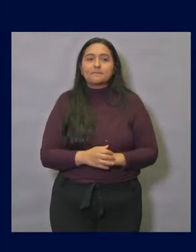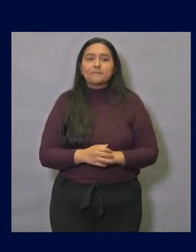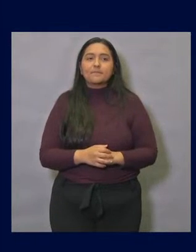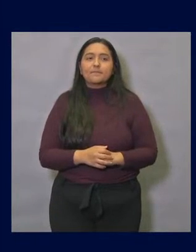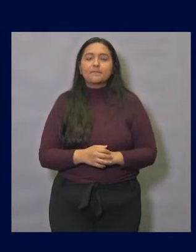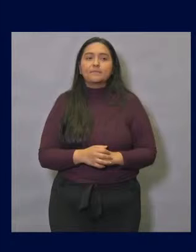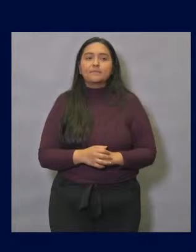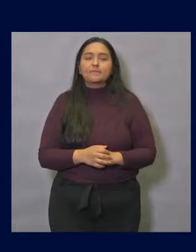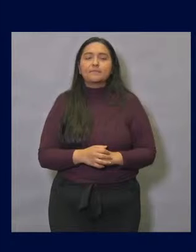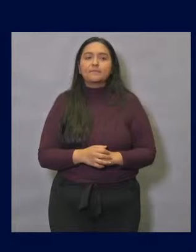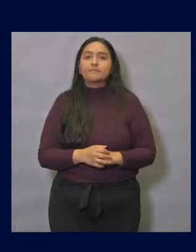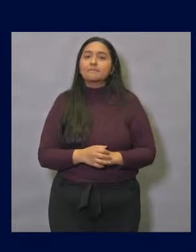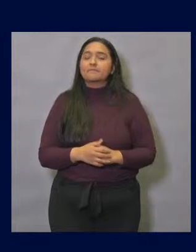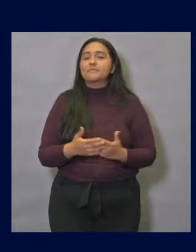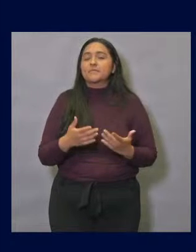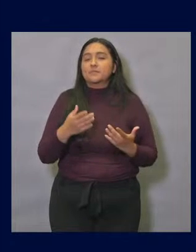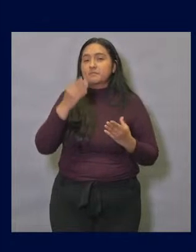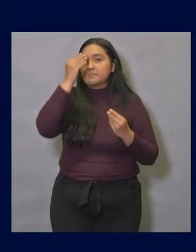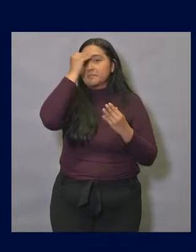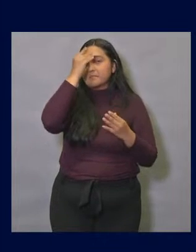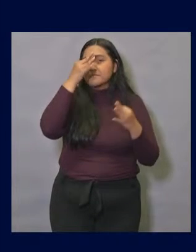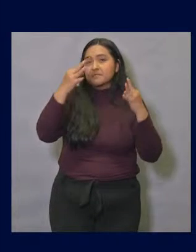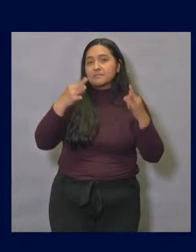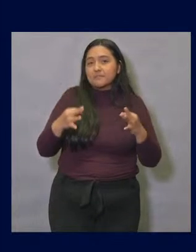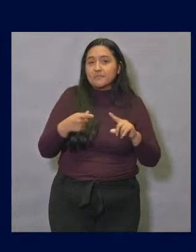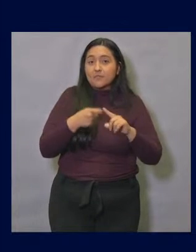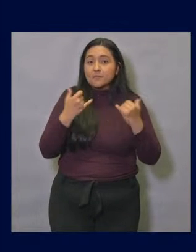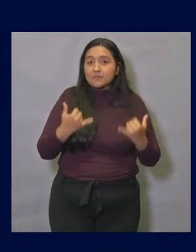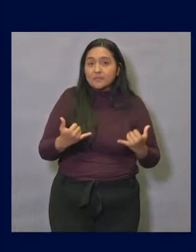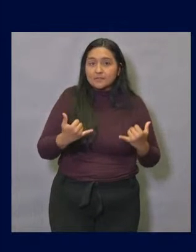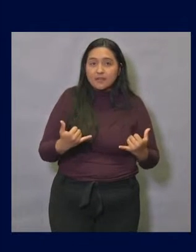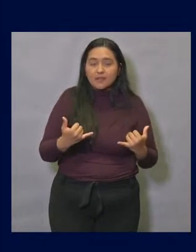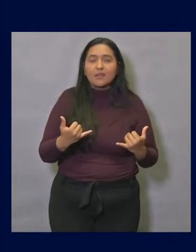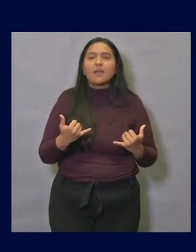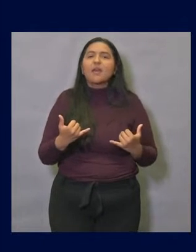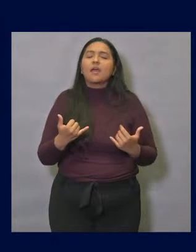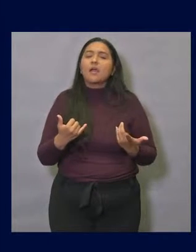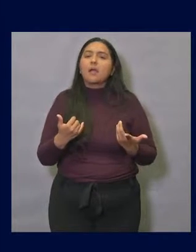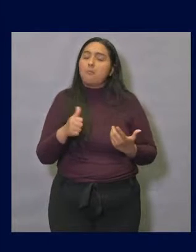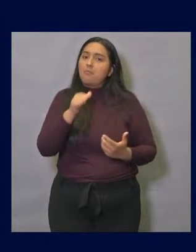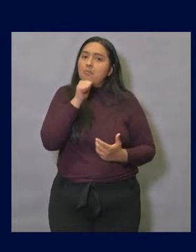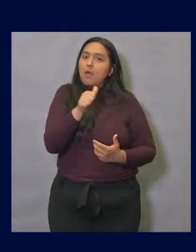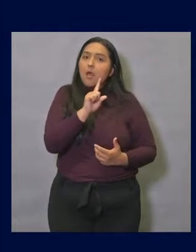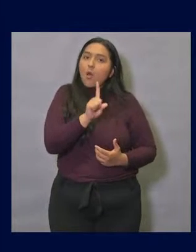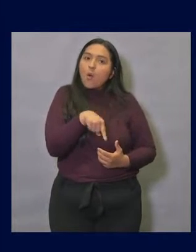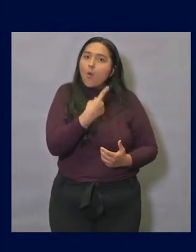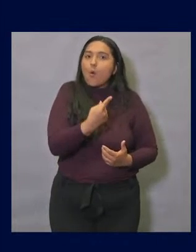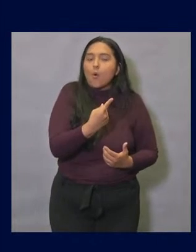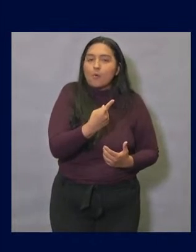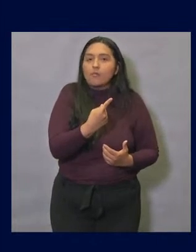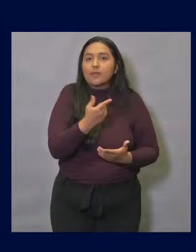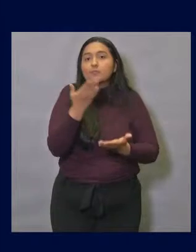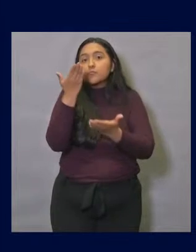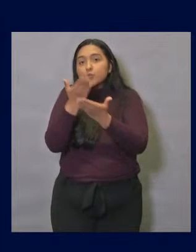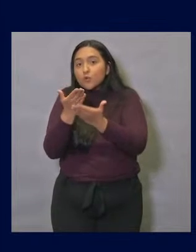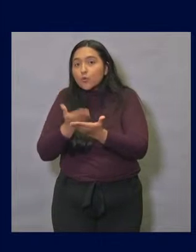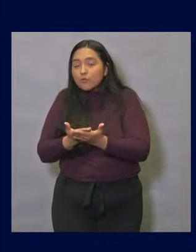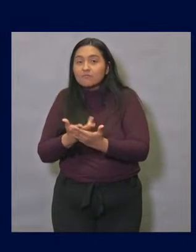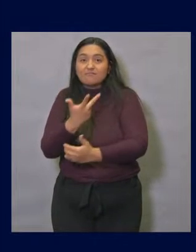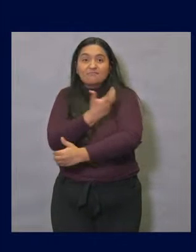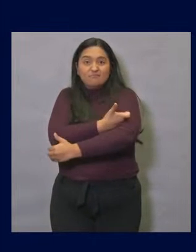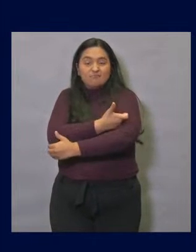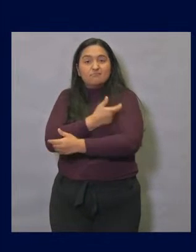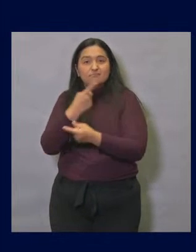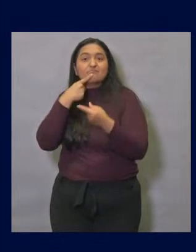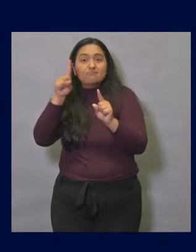Los datos que les hemos mostrado hoy están lejos de ser las únicas señales de que las vacunas son una forma